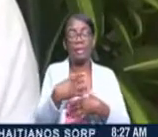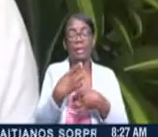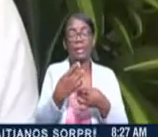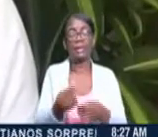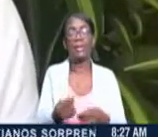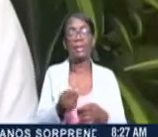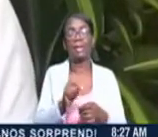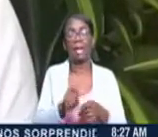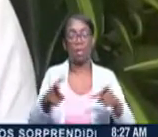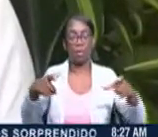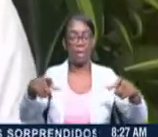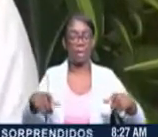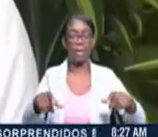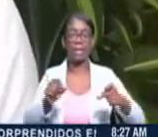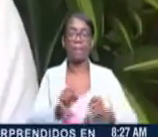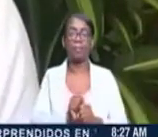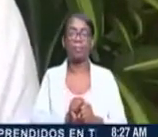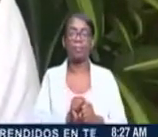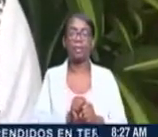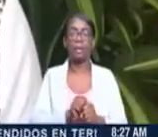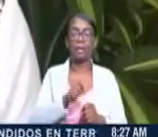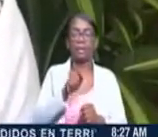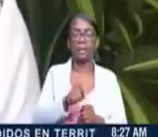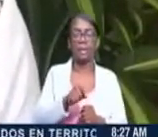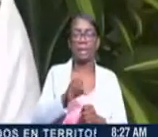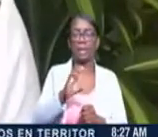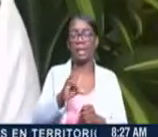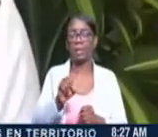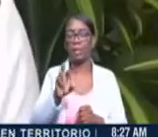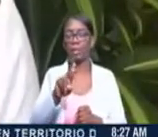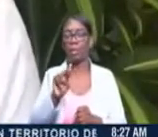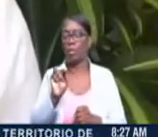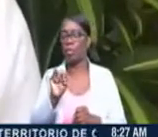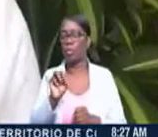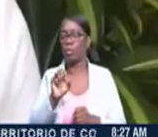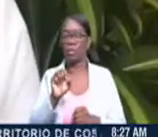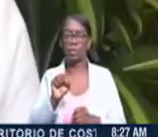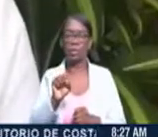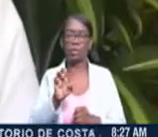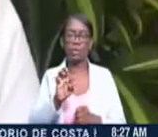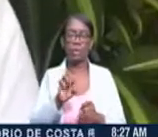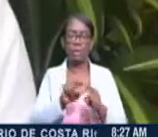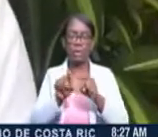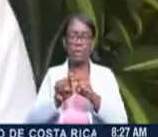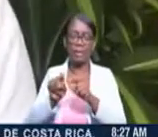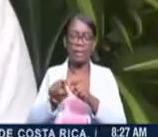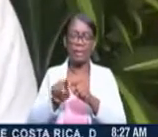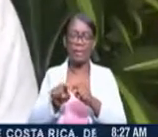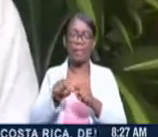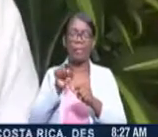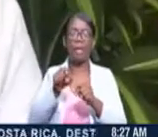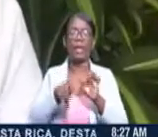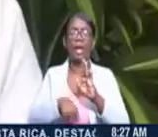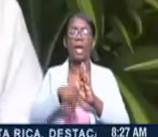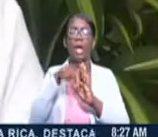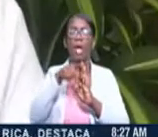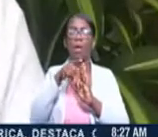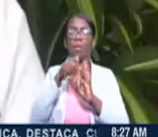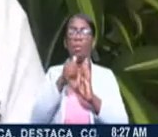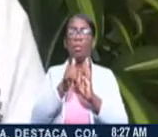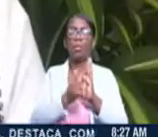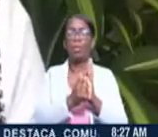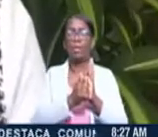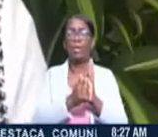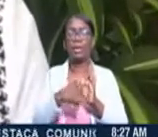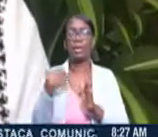en un estanque. Se tiene colosoma y diversas especies para arrancar a ser un productor. Y algo que también